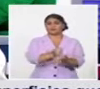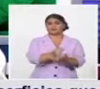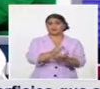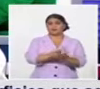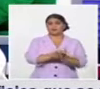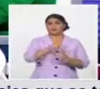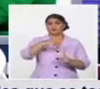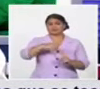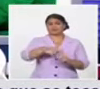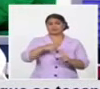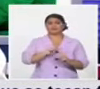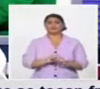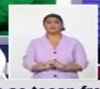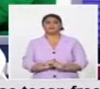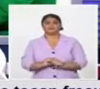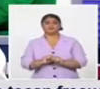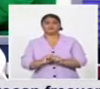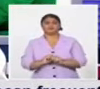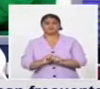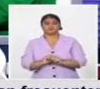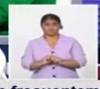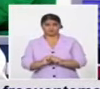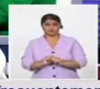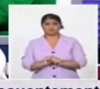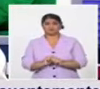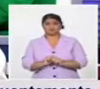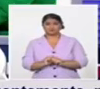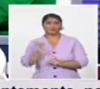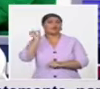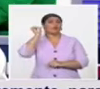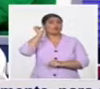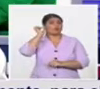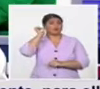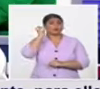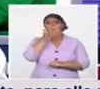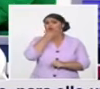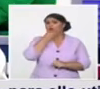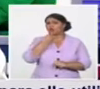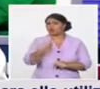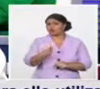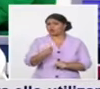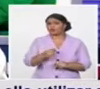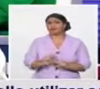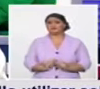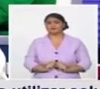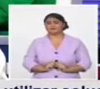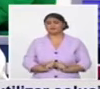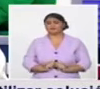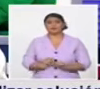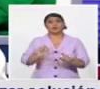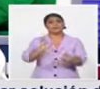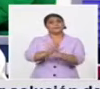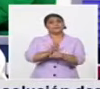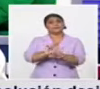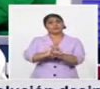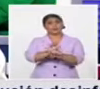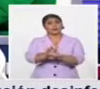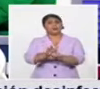de hipertensión arterial, relativamente una persona joven, y que inicialmente presentó malestar general y